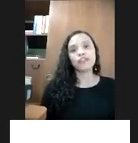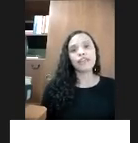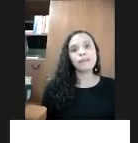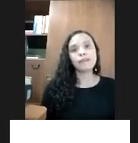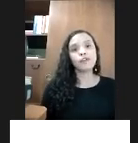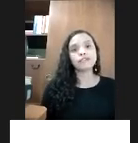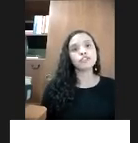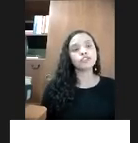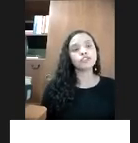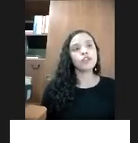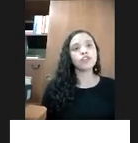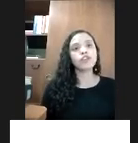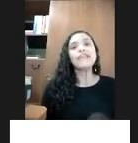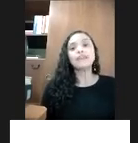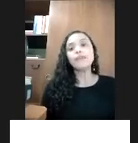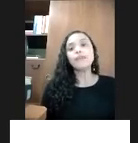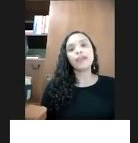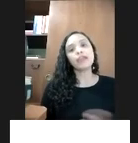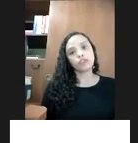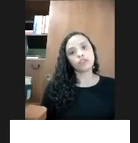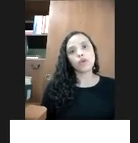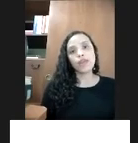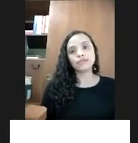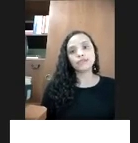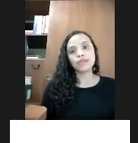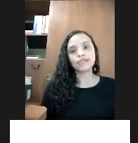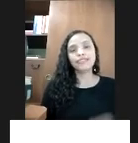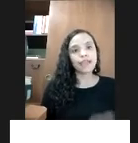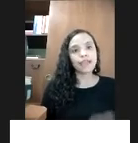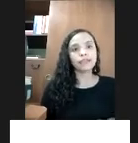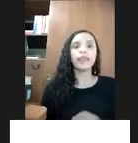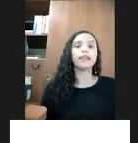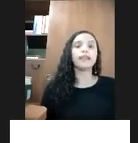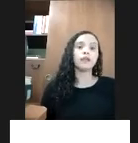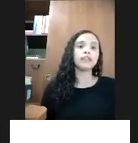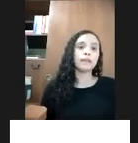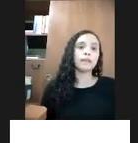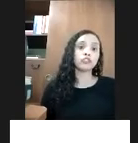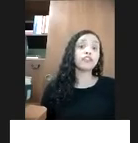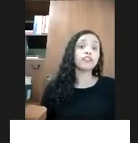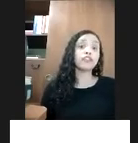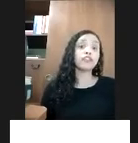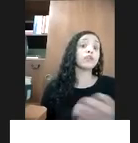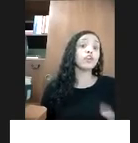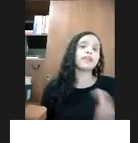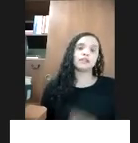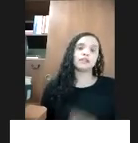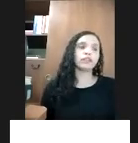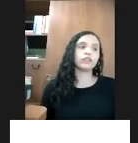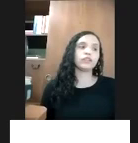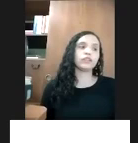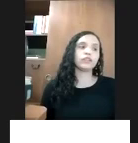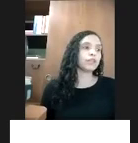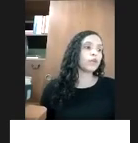personas queman los desechos sólidos, y sabemos que esto tiene unas incidencias directas en la salud de la persona, sobre todo en la salud